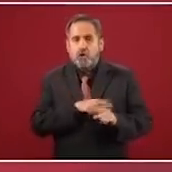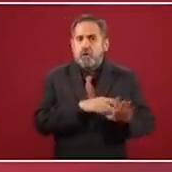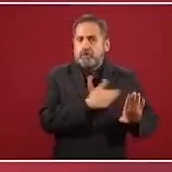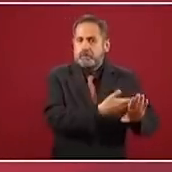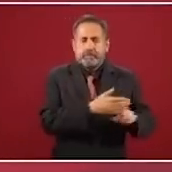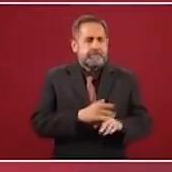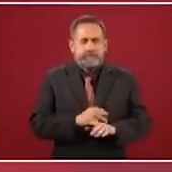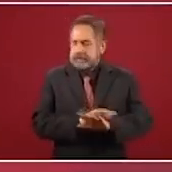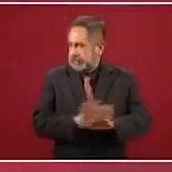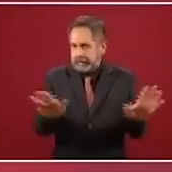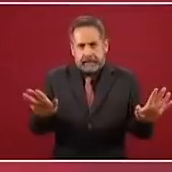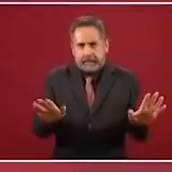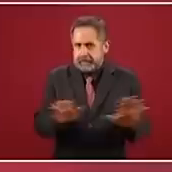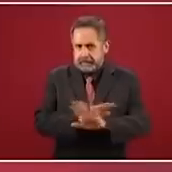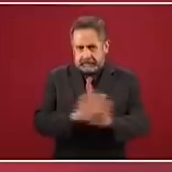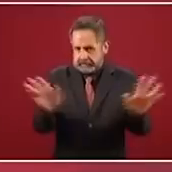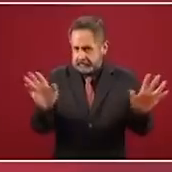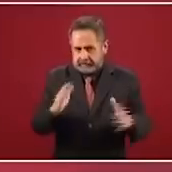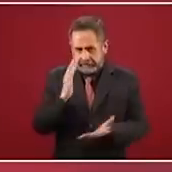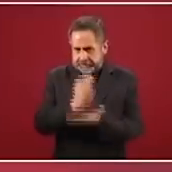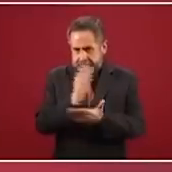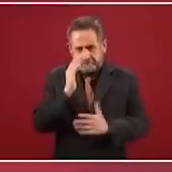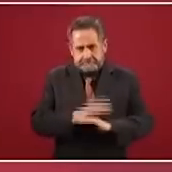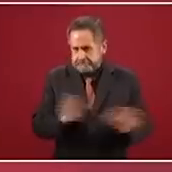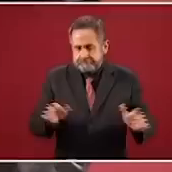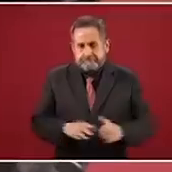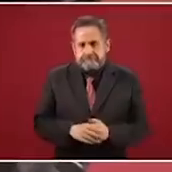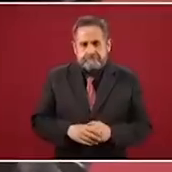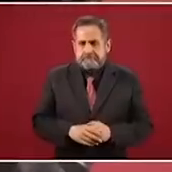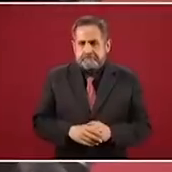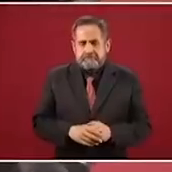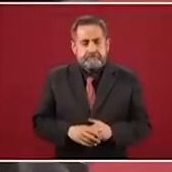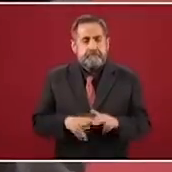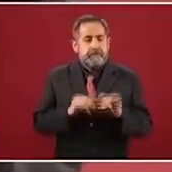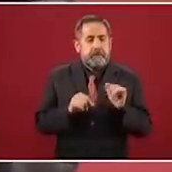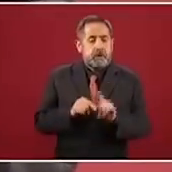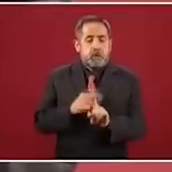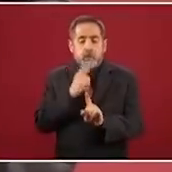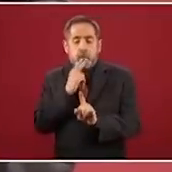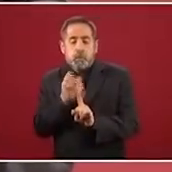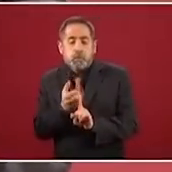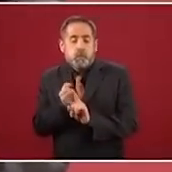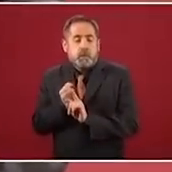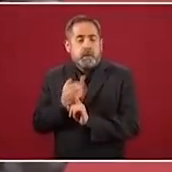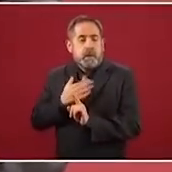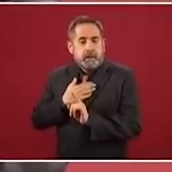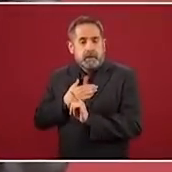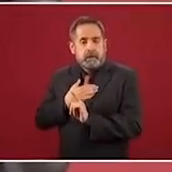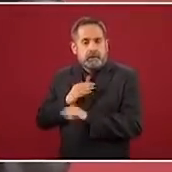Eso ya no. Nada de que este es el grupo preferido